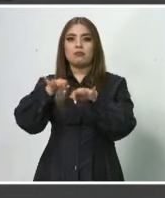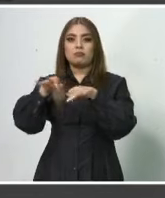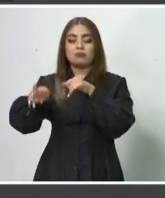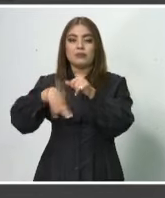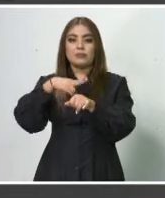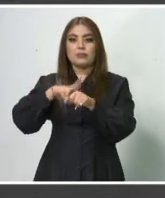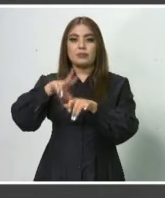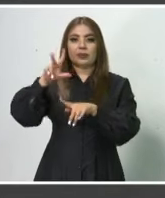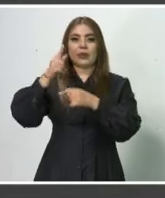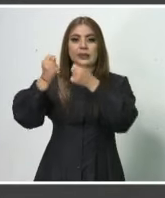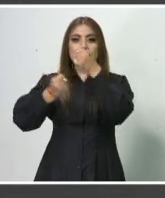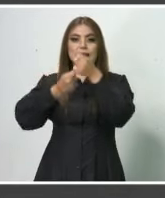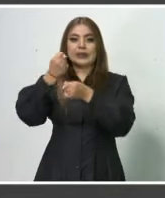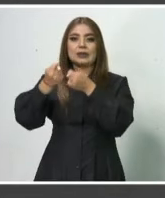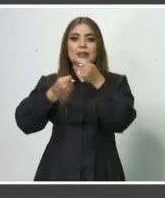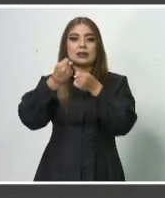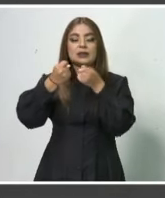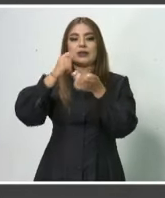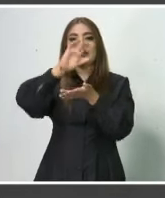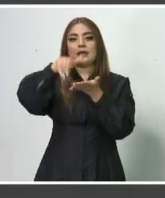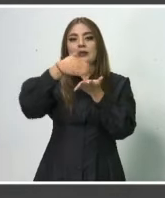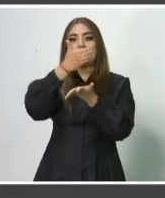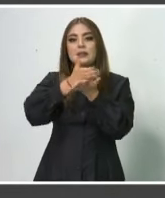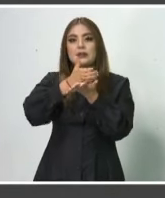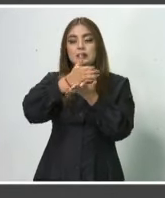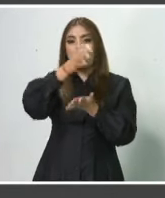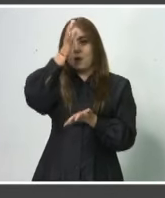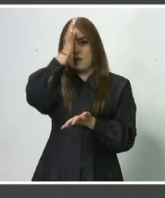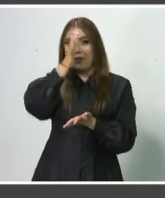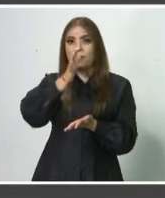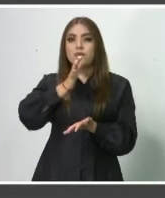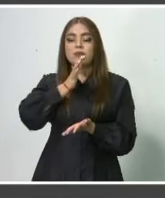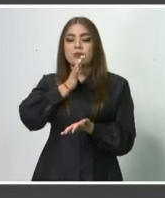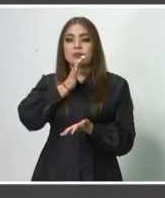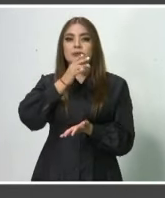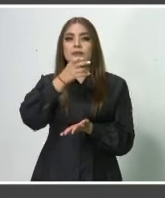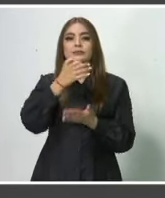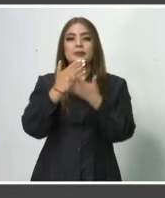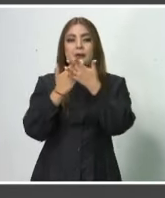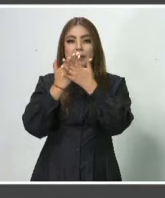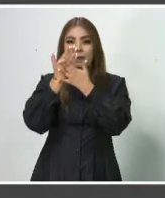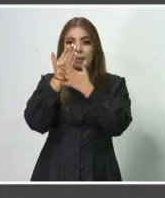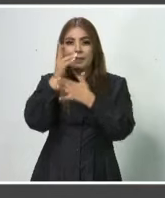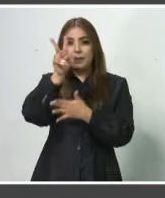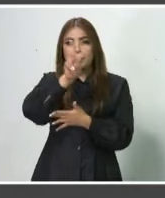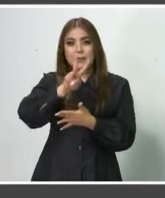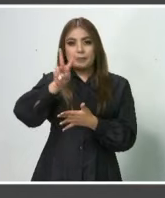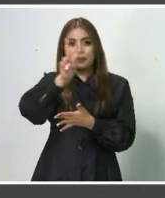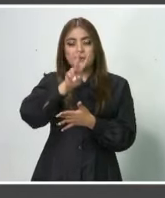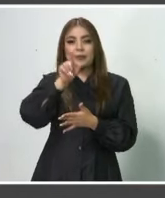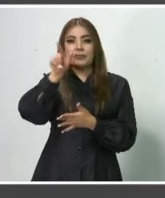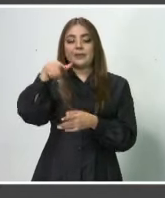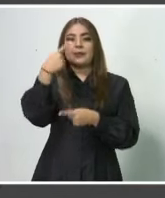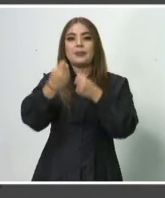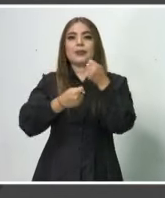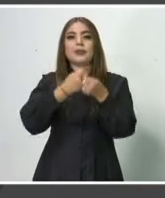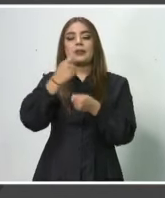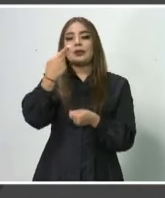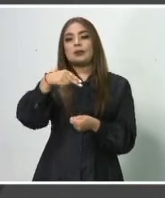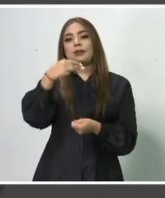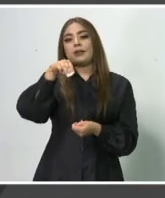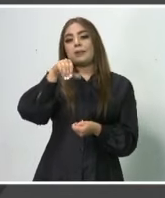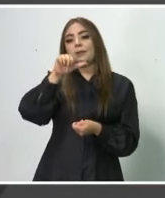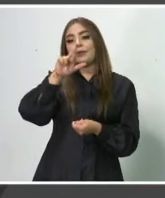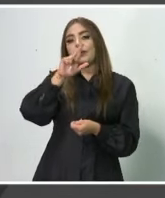en el centro de Francisco y Madero, del estado de Coahuila. Era la mañana del viernes, cuando en el negocio de nombre Marrufo